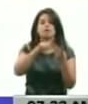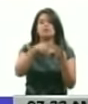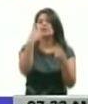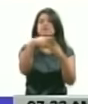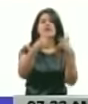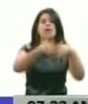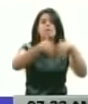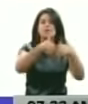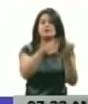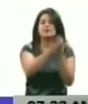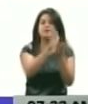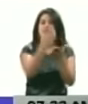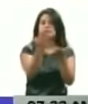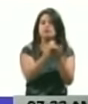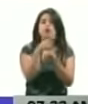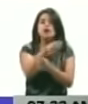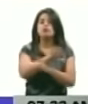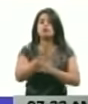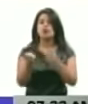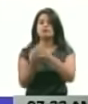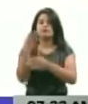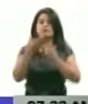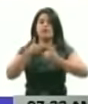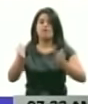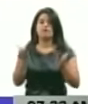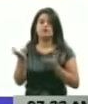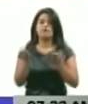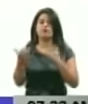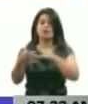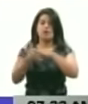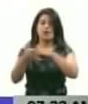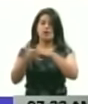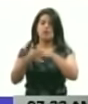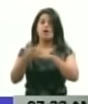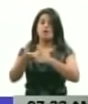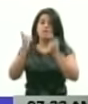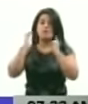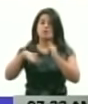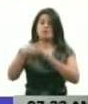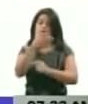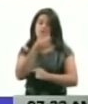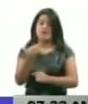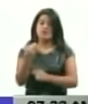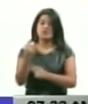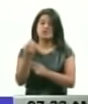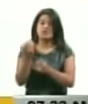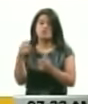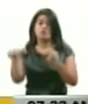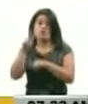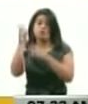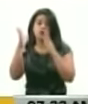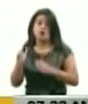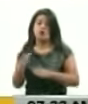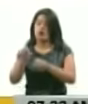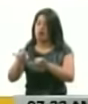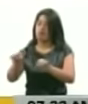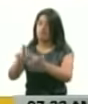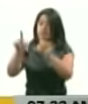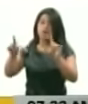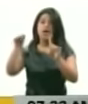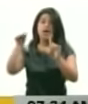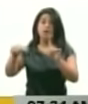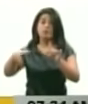puesto una plataforma digital al servicio de los venezolanos y venezolanas y, por supuesto, a nivel mundial para difundir nuestro